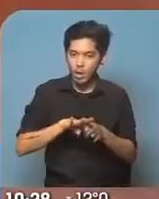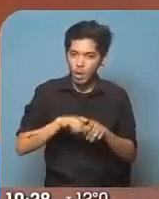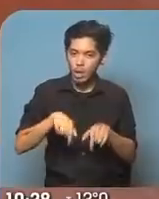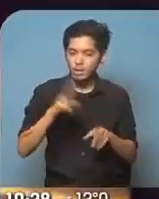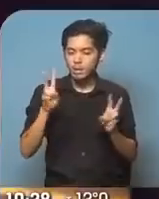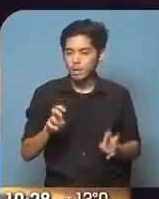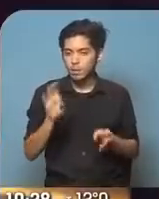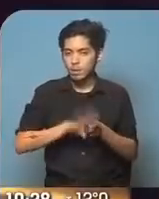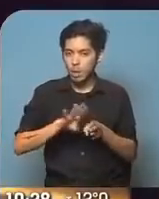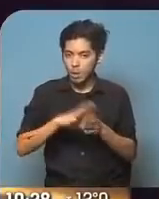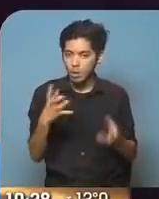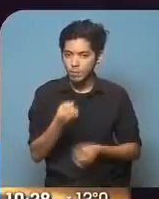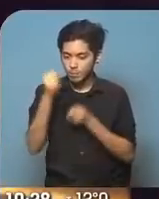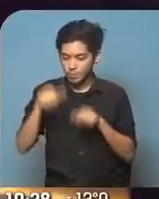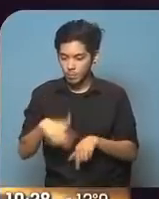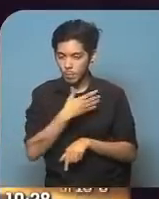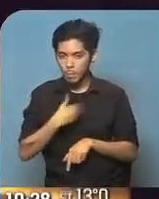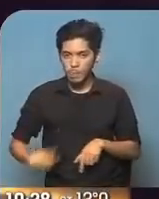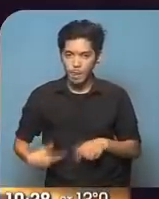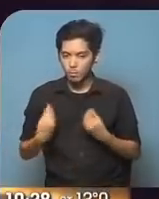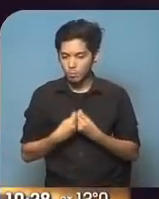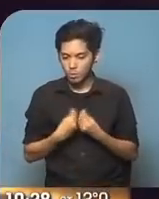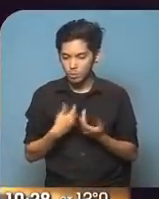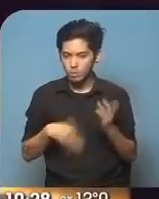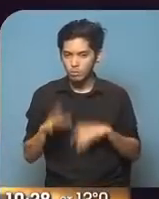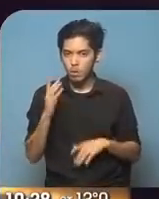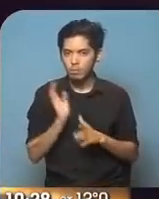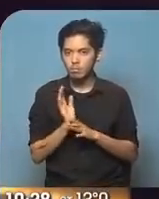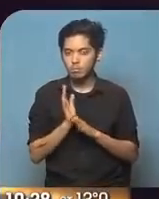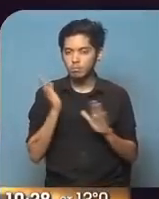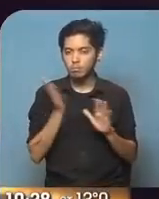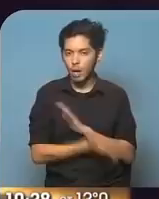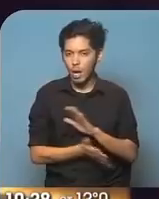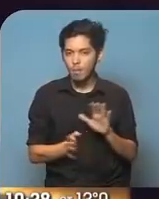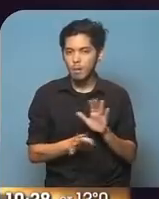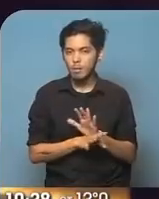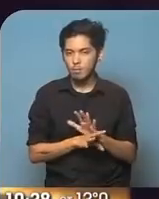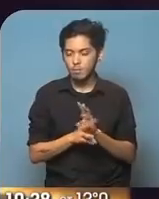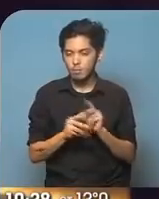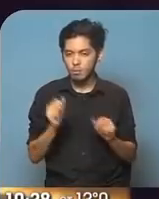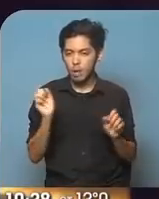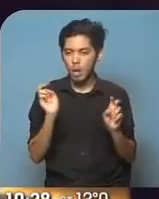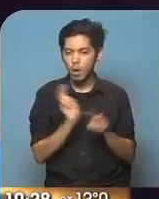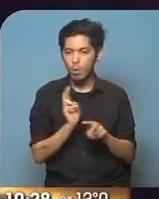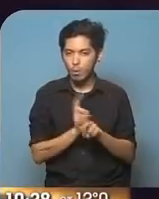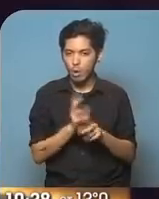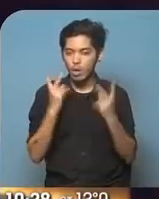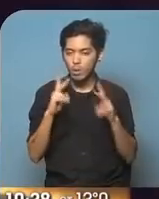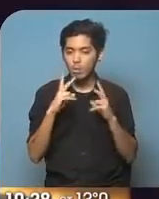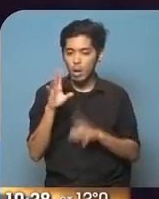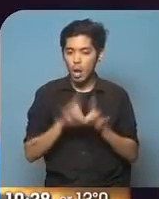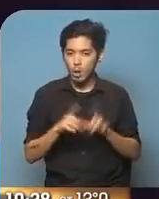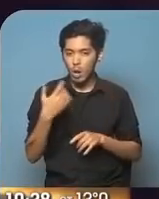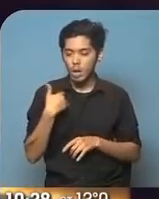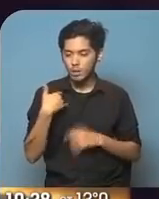deuda que se tomó en este gobierno mucha fue para la fuga mucha otra fue para cubrir el turismo que algunos argentinos hacen